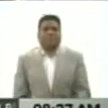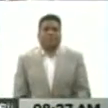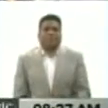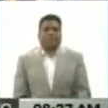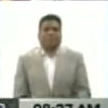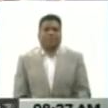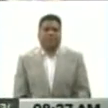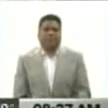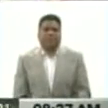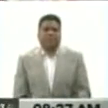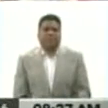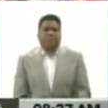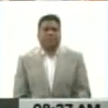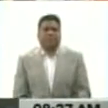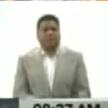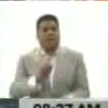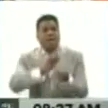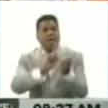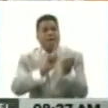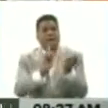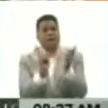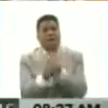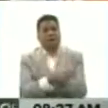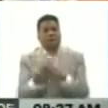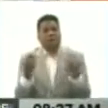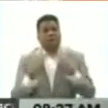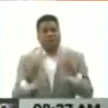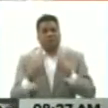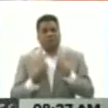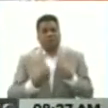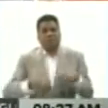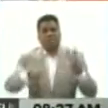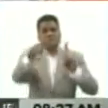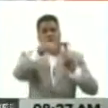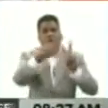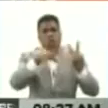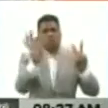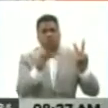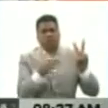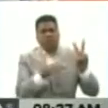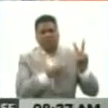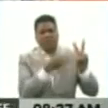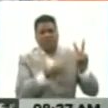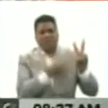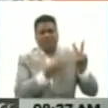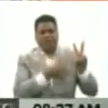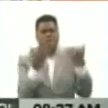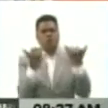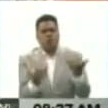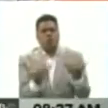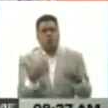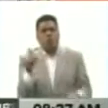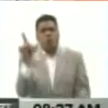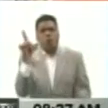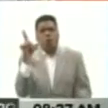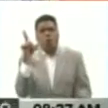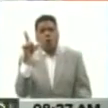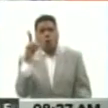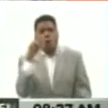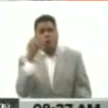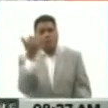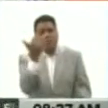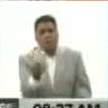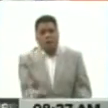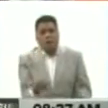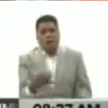Y además que te cambió la vida, Oliver, te cambió la vida ese 2 de enero. ¿Cómo es el Oliver de ahora? ¿Cómo es el Oliver